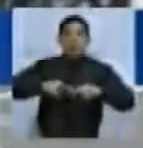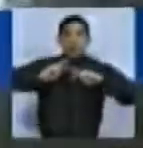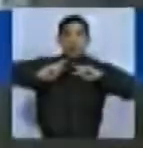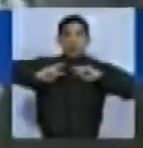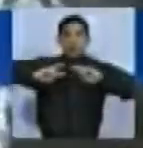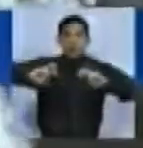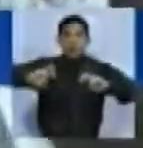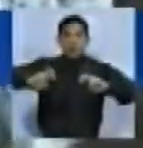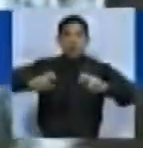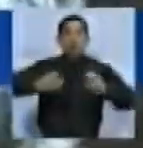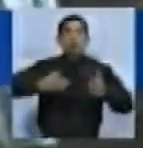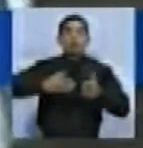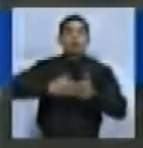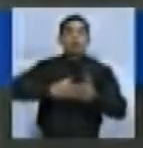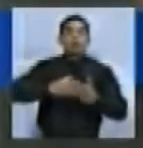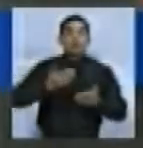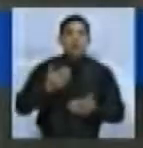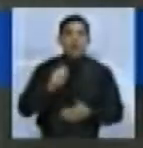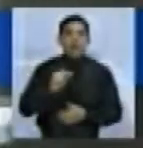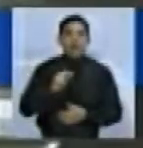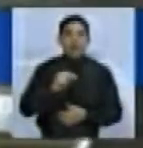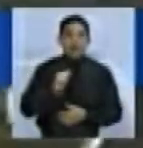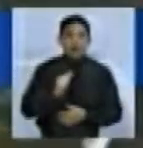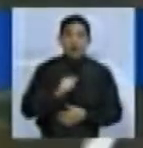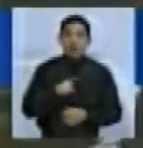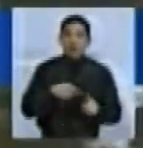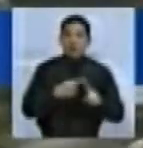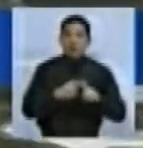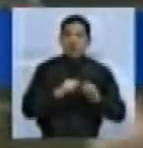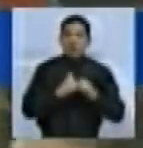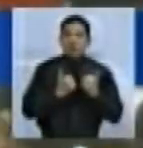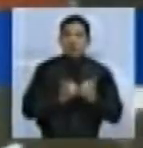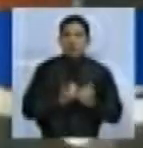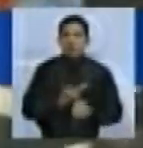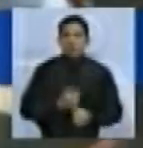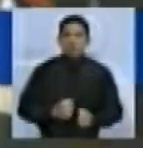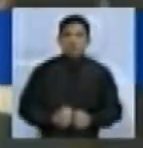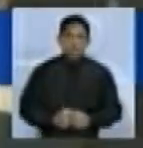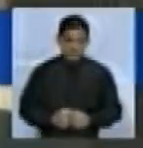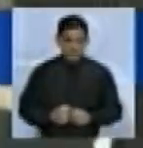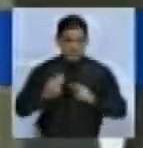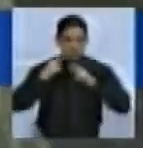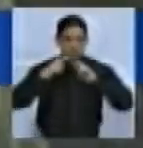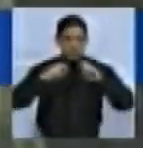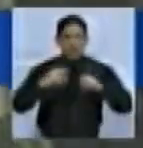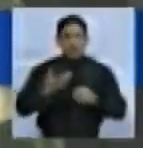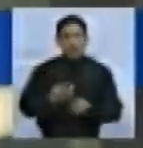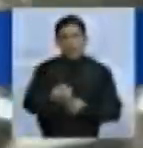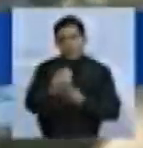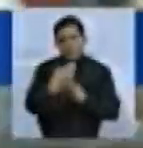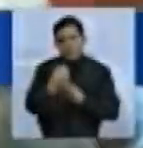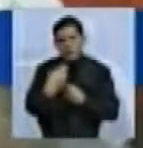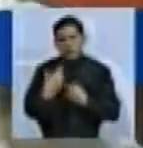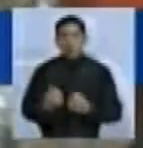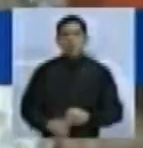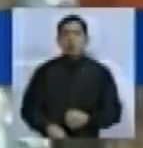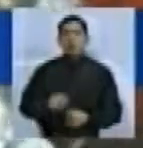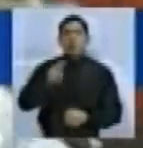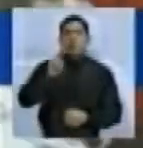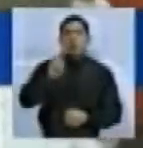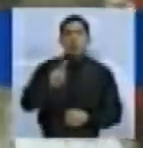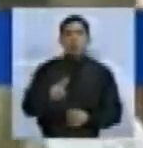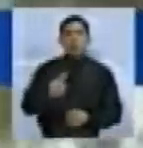indagación previa contra la ahora ex asambleísta Ana Galarza, donde se solicitan informes a la Unidad de